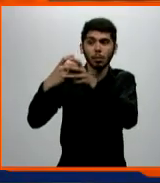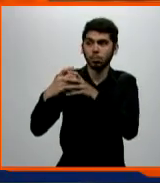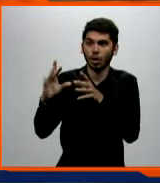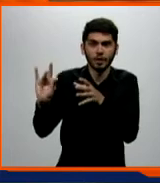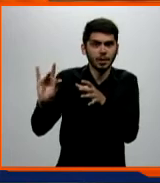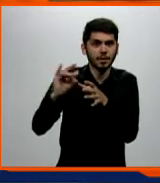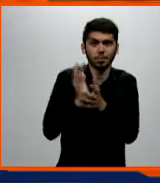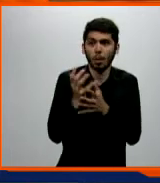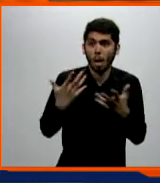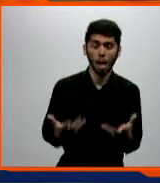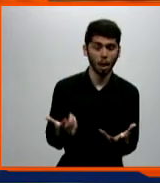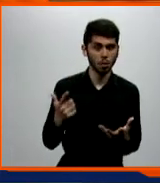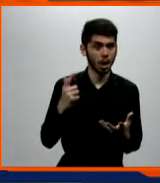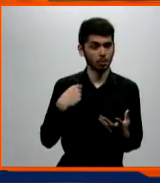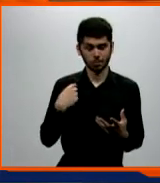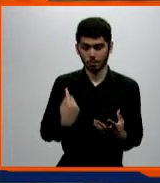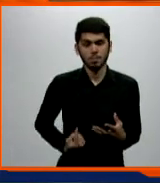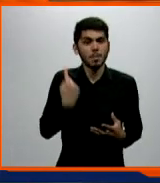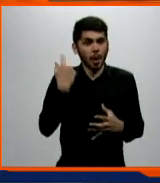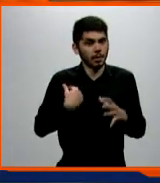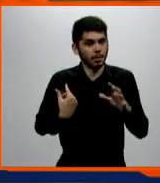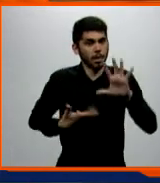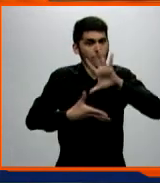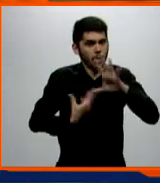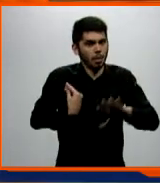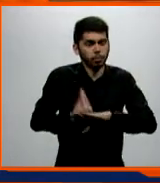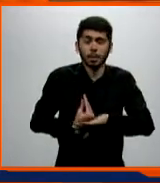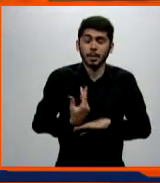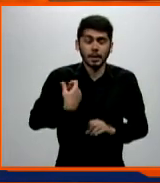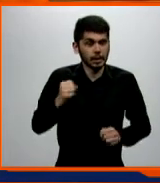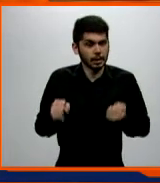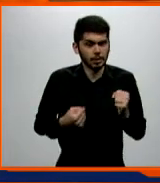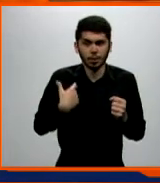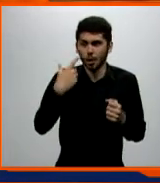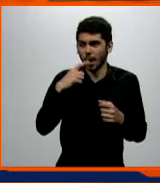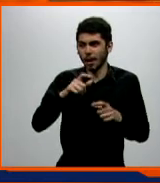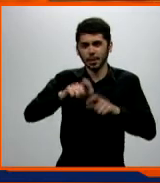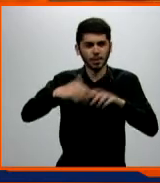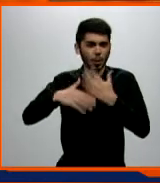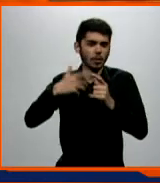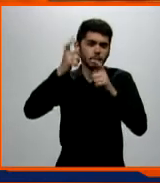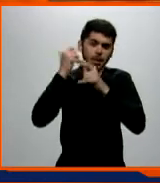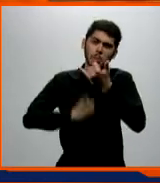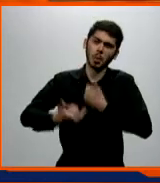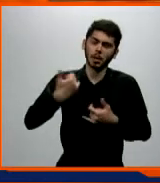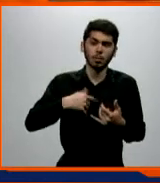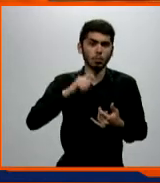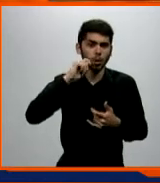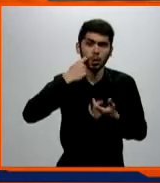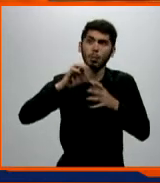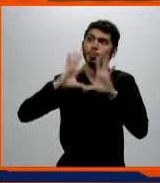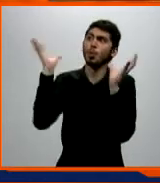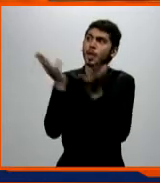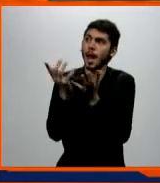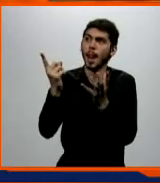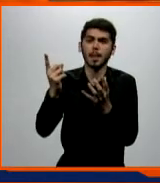Me han comentado los chicos, este es mi primer Panamericano, entonces poco nervio hay. Pero como dicen los chicos, es mucho más hermoso que jugar un Mundial, o sea, porque no